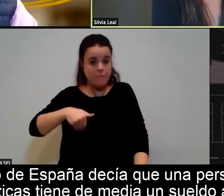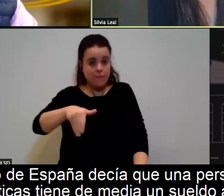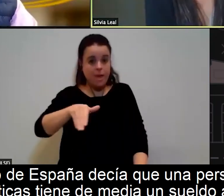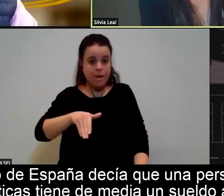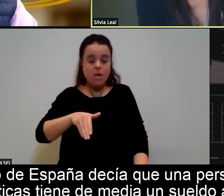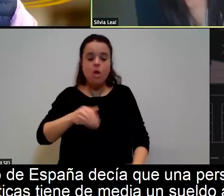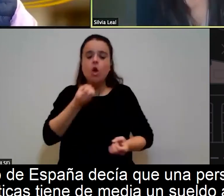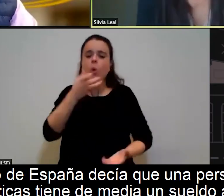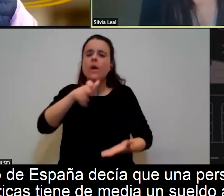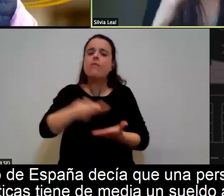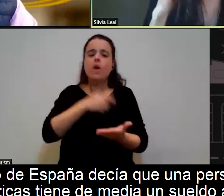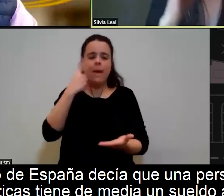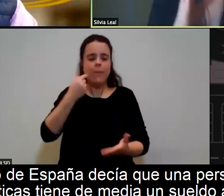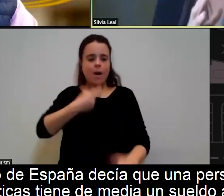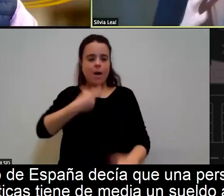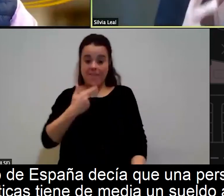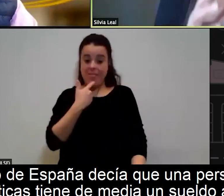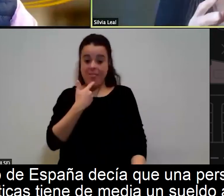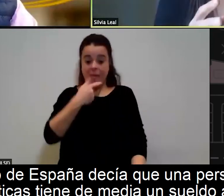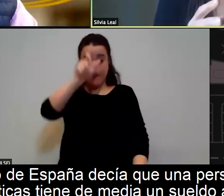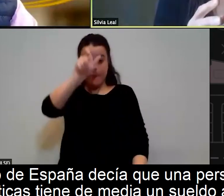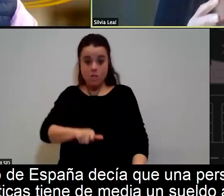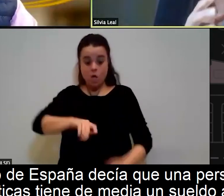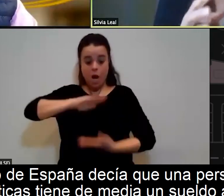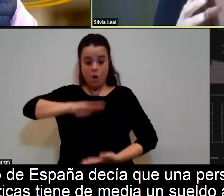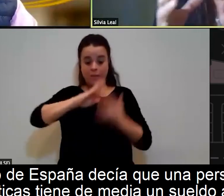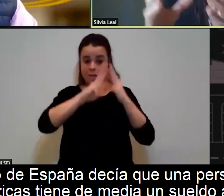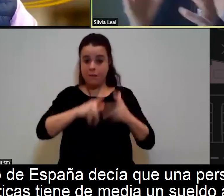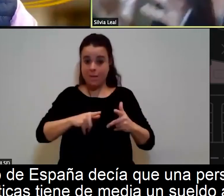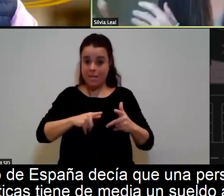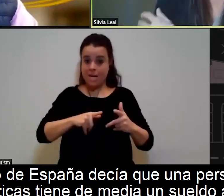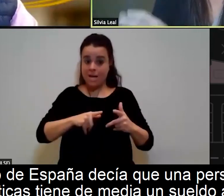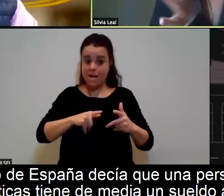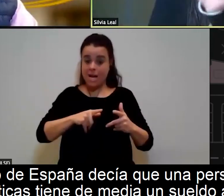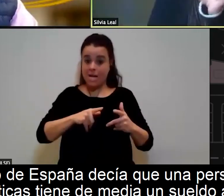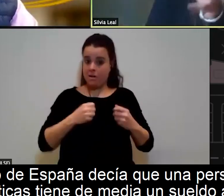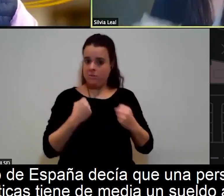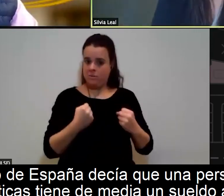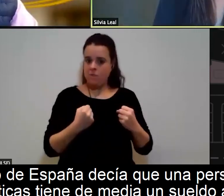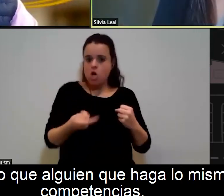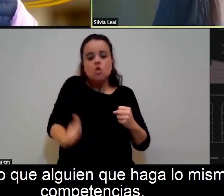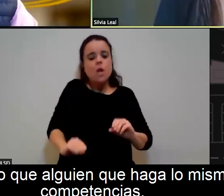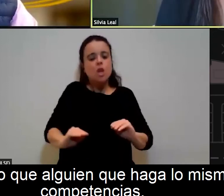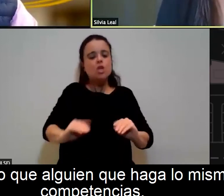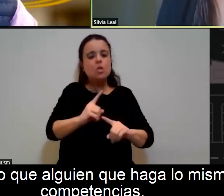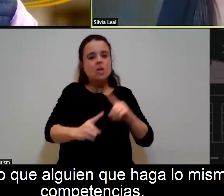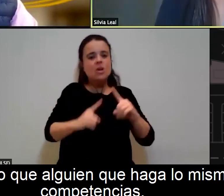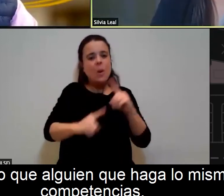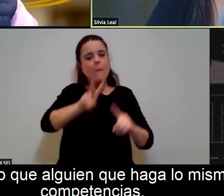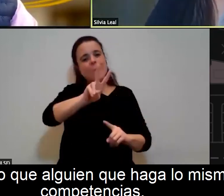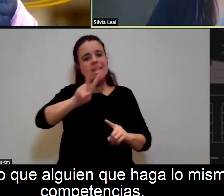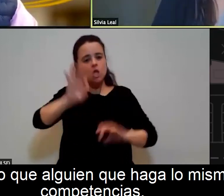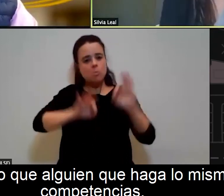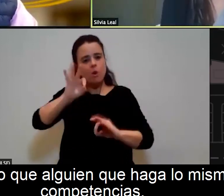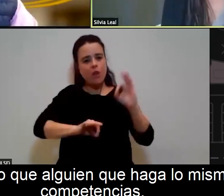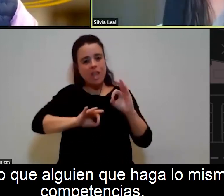España que decía que una persona con unas fuertes competencias matemáticas tiene de media un sueldo aproximadamente un 22% más alto